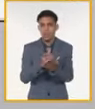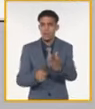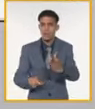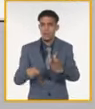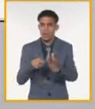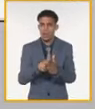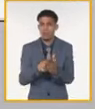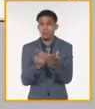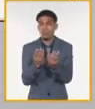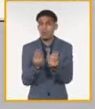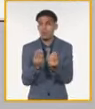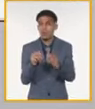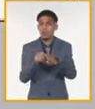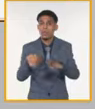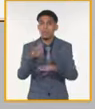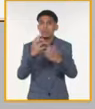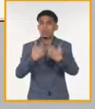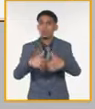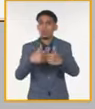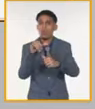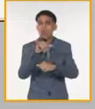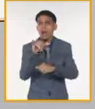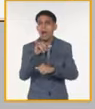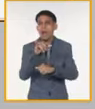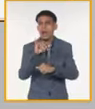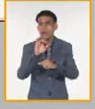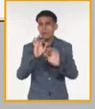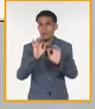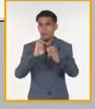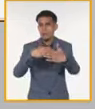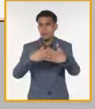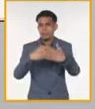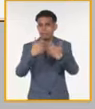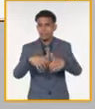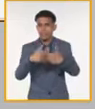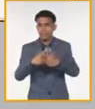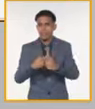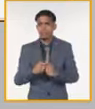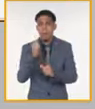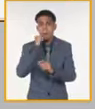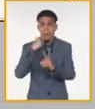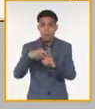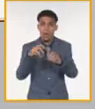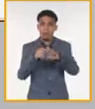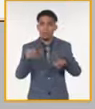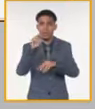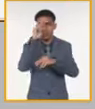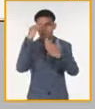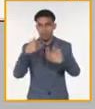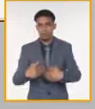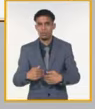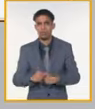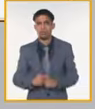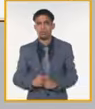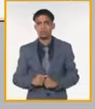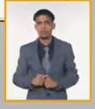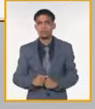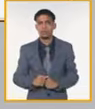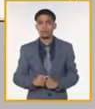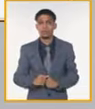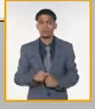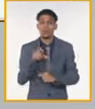muchas del Ministerio de industria y del Ministerio de salud de de salud pública y bueno una